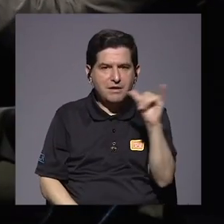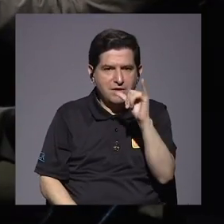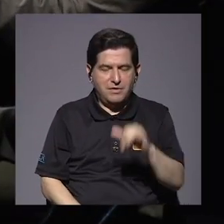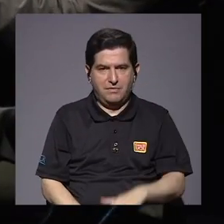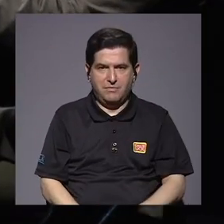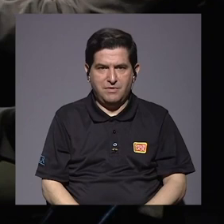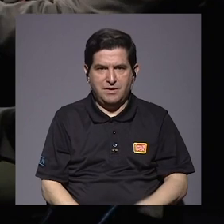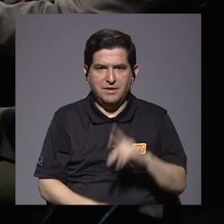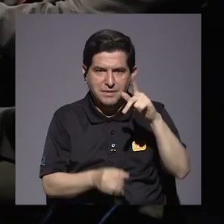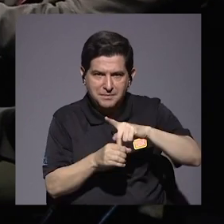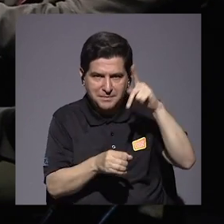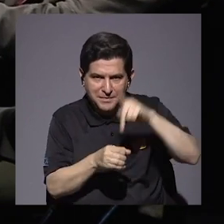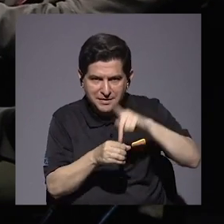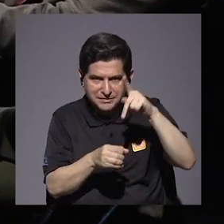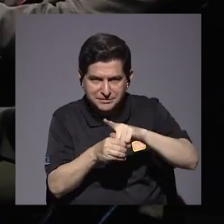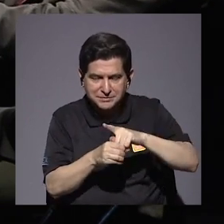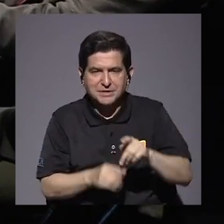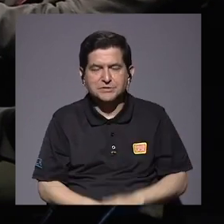presencia